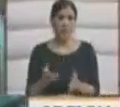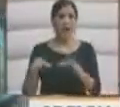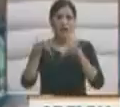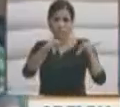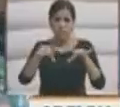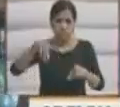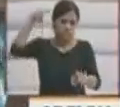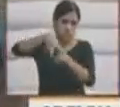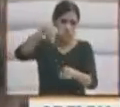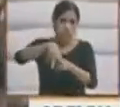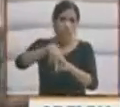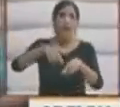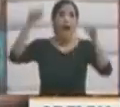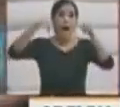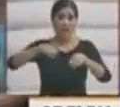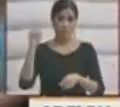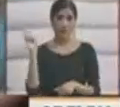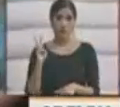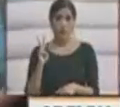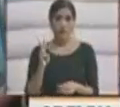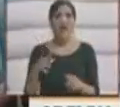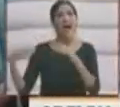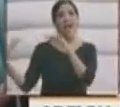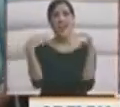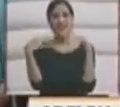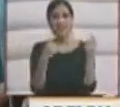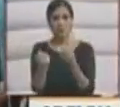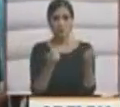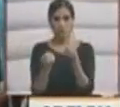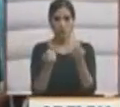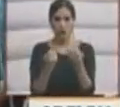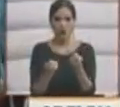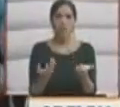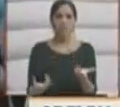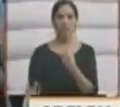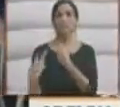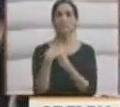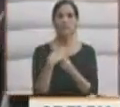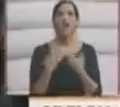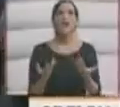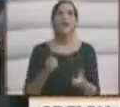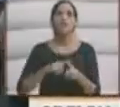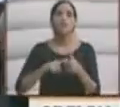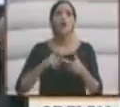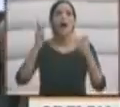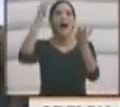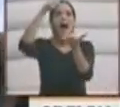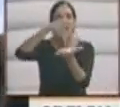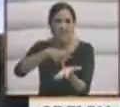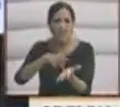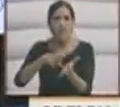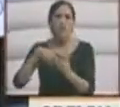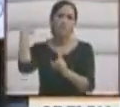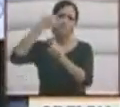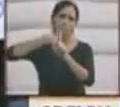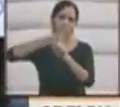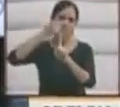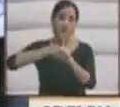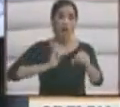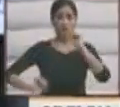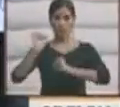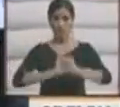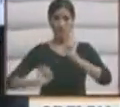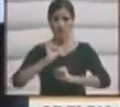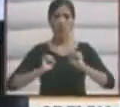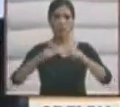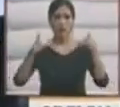puesto aquí en el país, a la guerra económica que nos han fomentado. Y por eso estamos aquí en pie de lucha, defendiendo esos